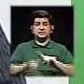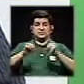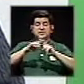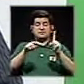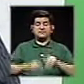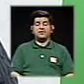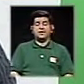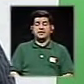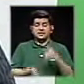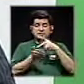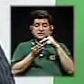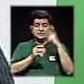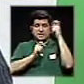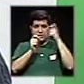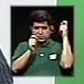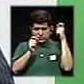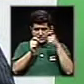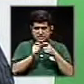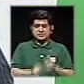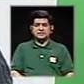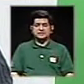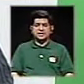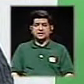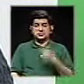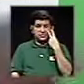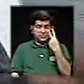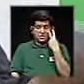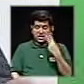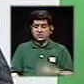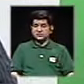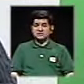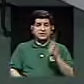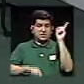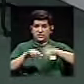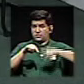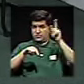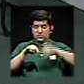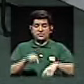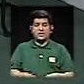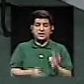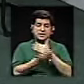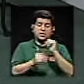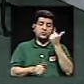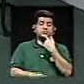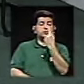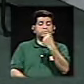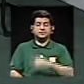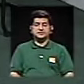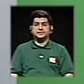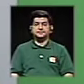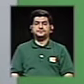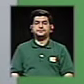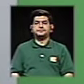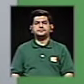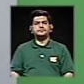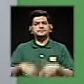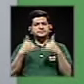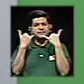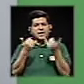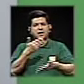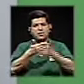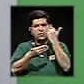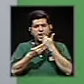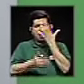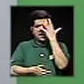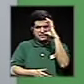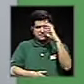establecieran al costo lo que efectivamente ya vemos que no se está logrando entre algunos que podría mencionar ahora también antes en el